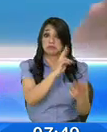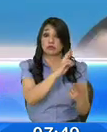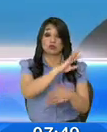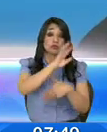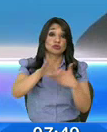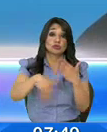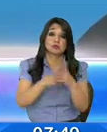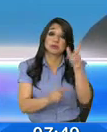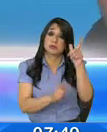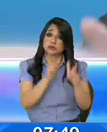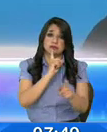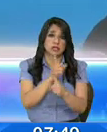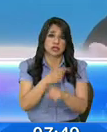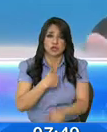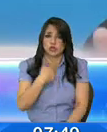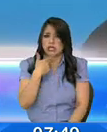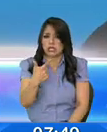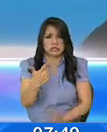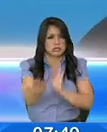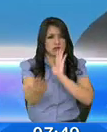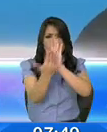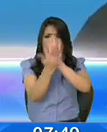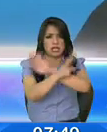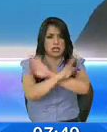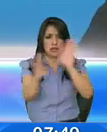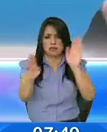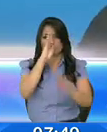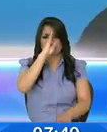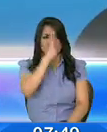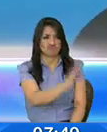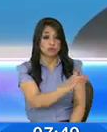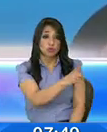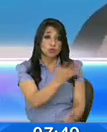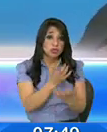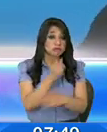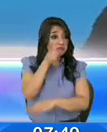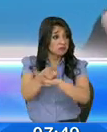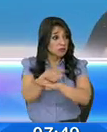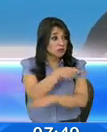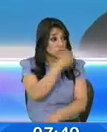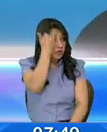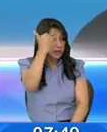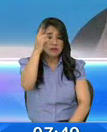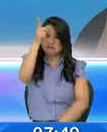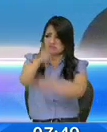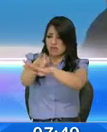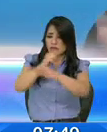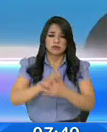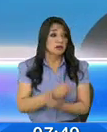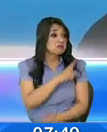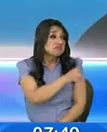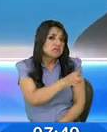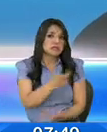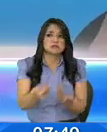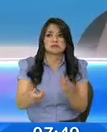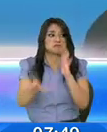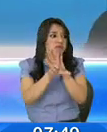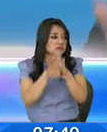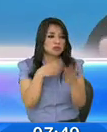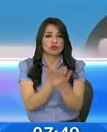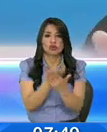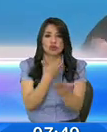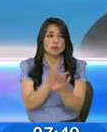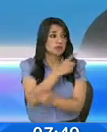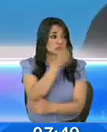todas las personas pero digo las cosas frontalmente si ustedes quieren imponer su idea su tesis económica su tesis